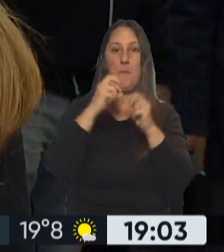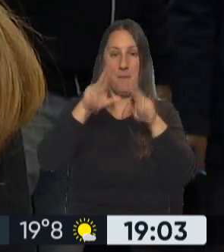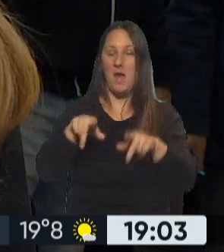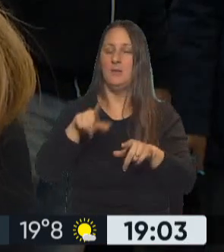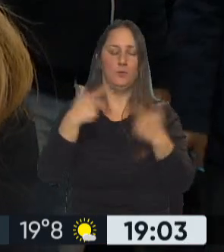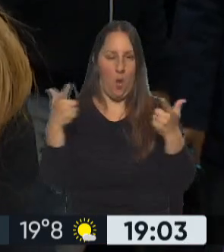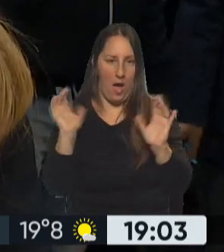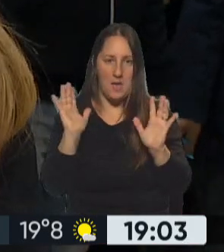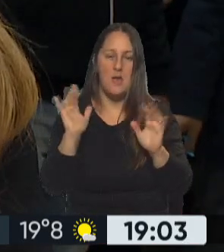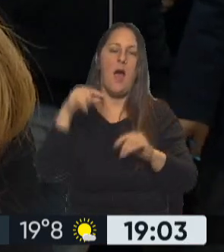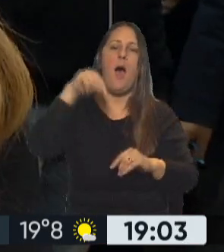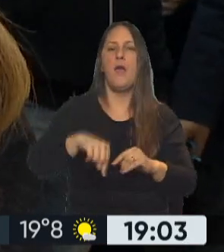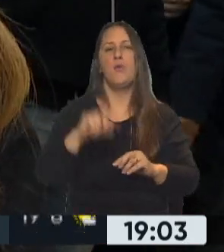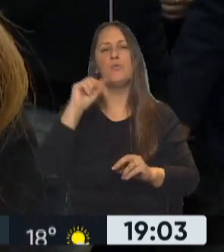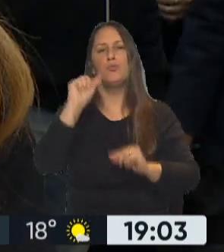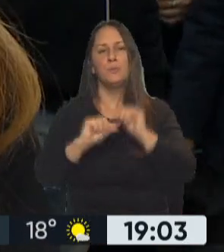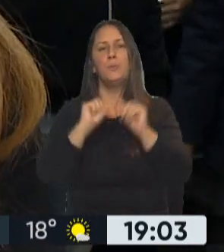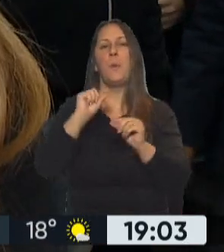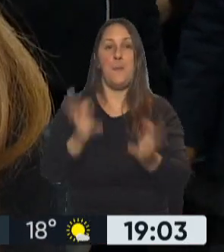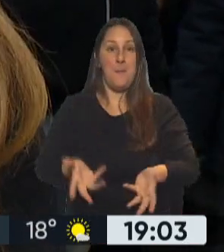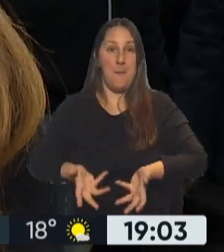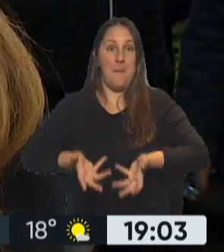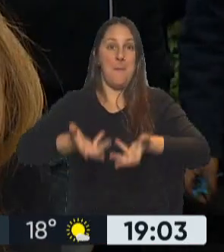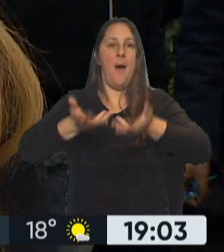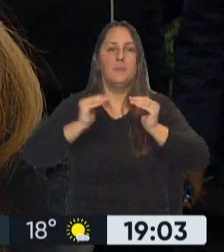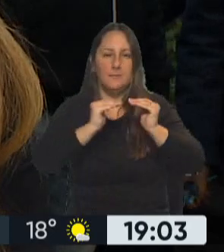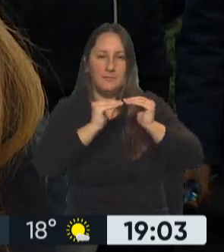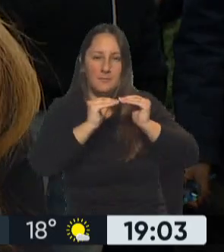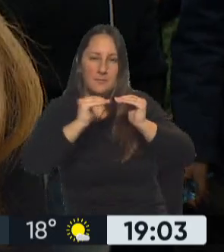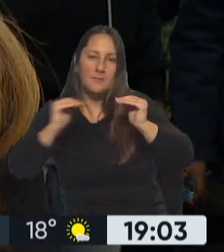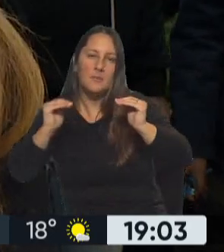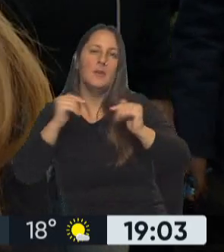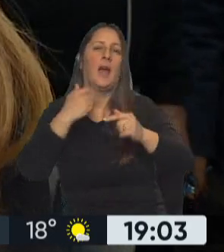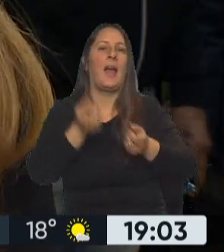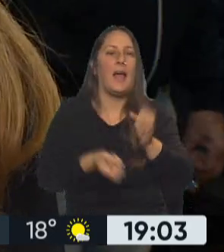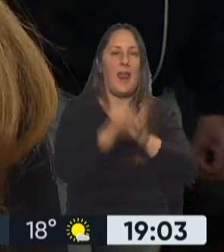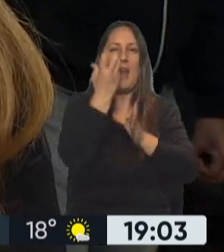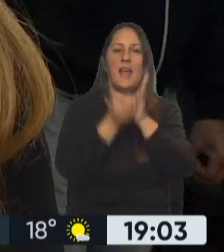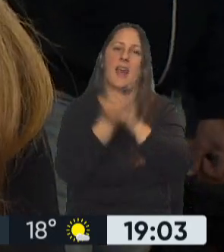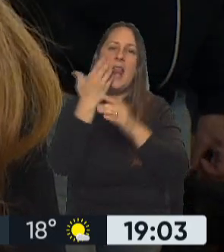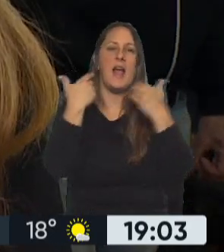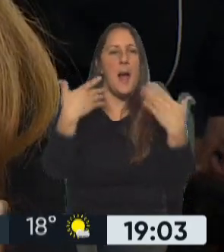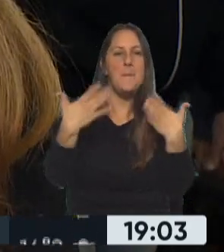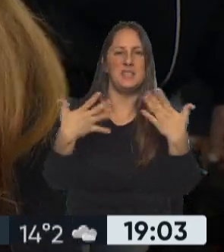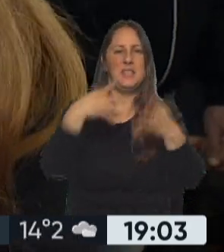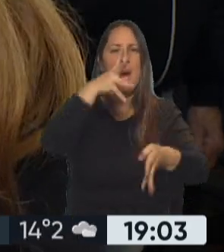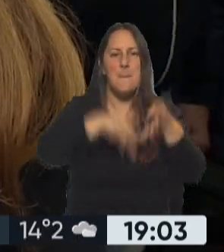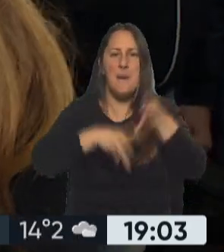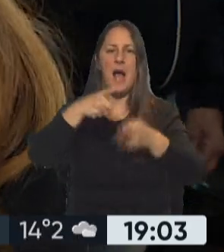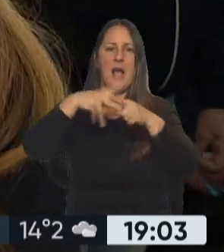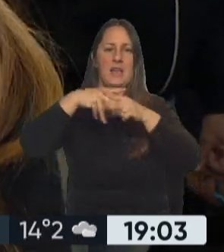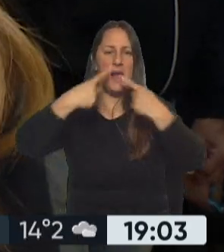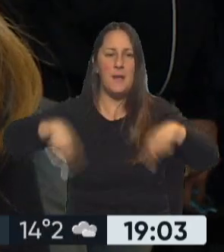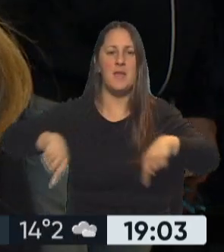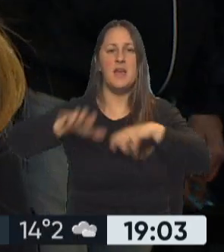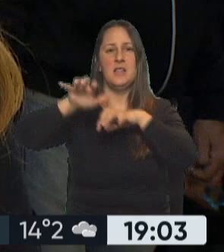que lo que busca es empezar a detener ese crecimiento para construir unidades productivas, capacidades de máquinas, de herramientas, de